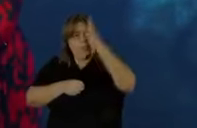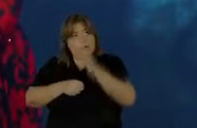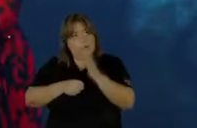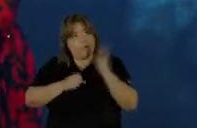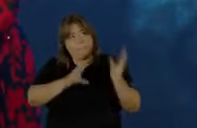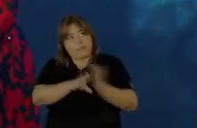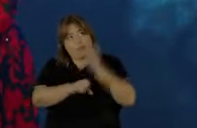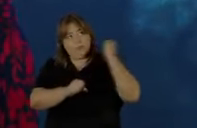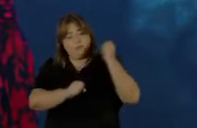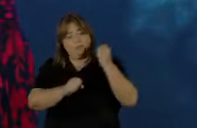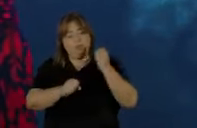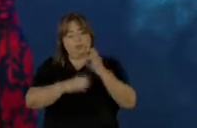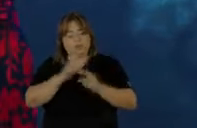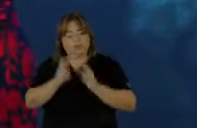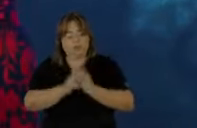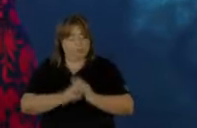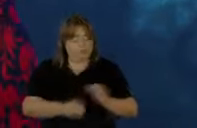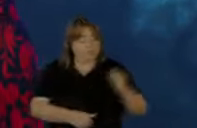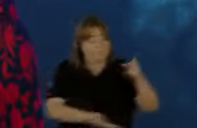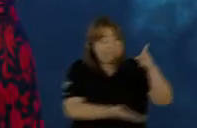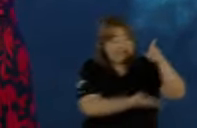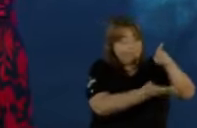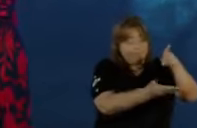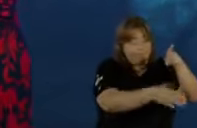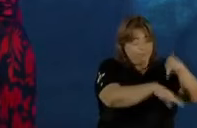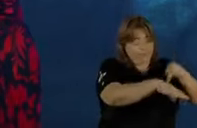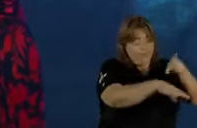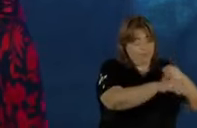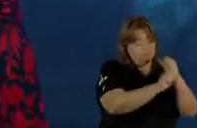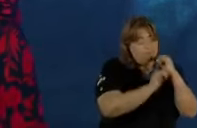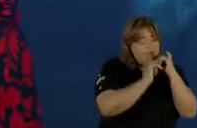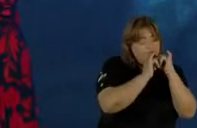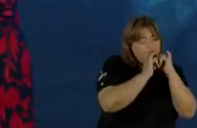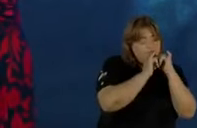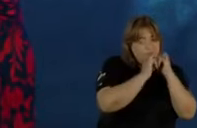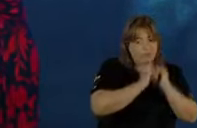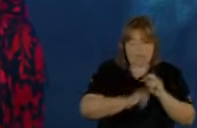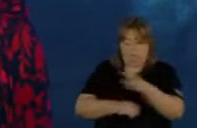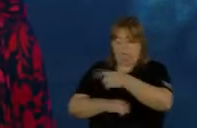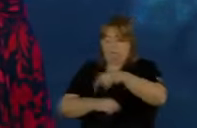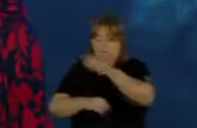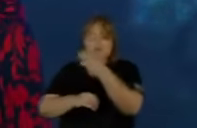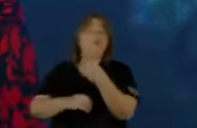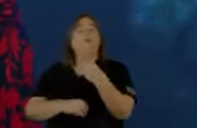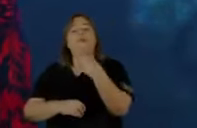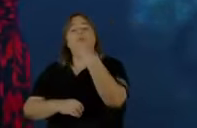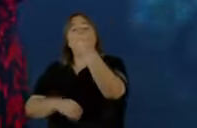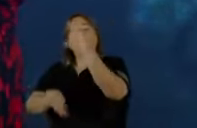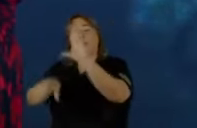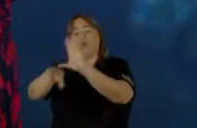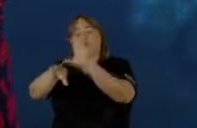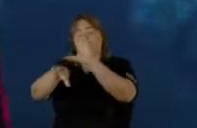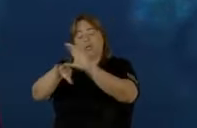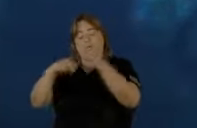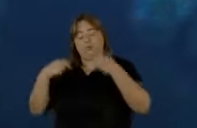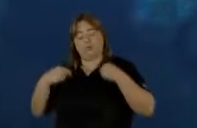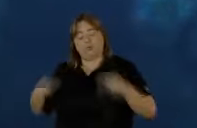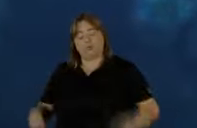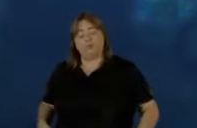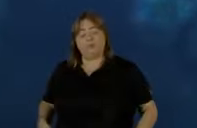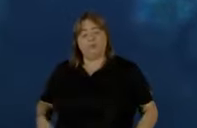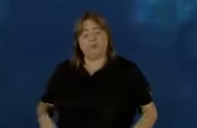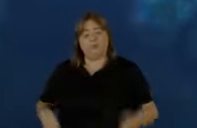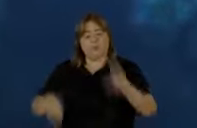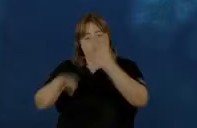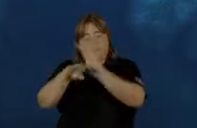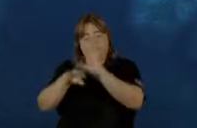Pedro estaba preso en una casa, lo que era iglesia, en ese momento, el cuerpo de la iglesia, los